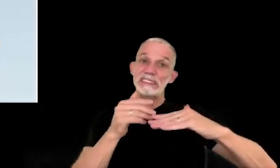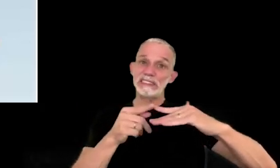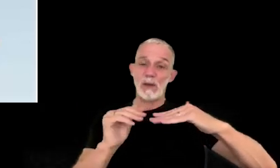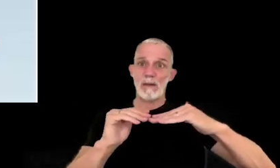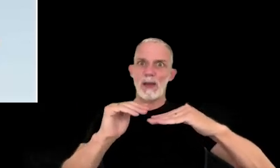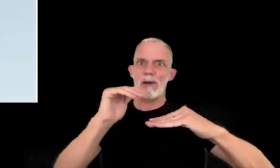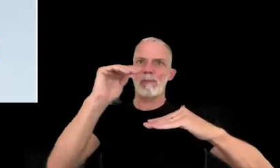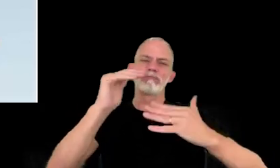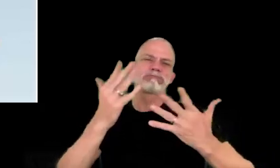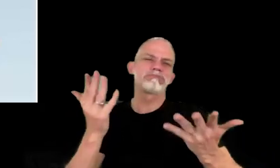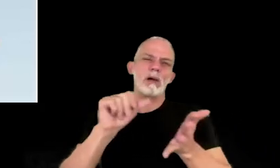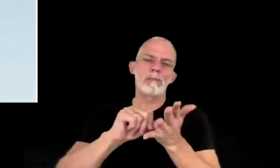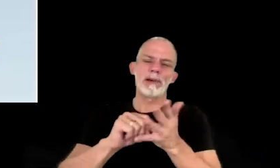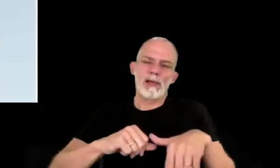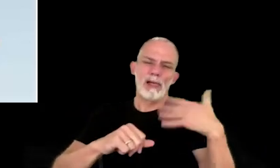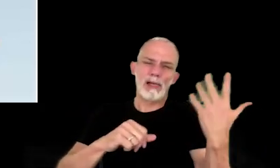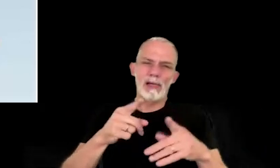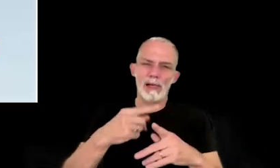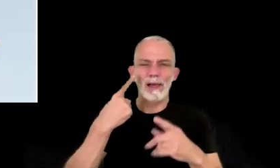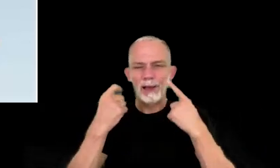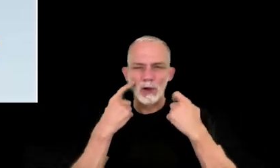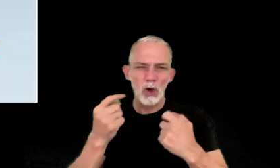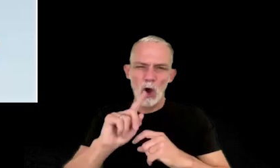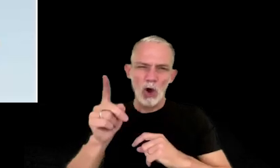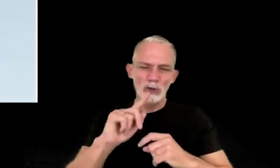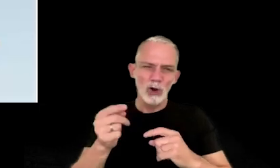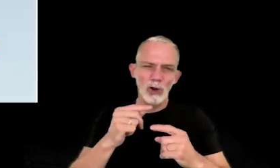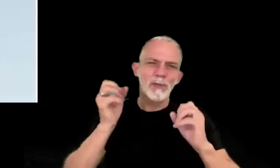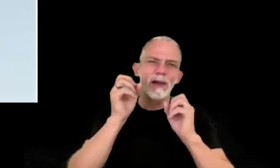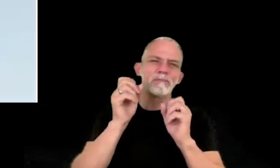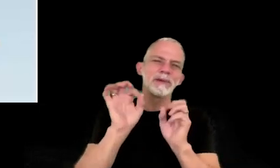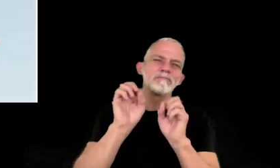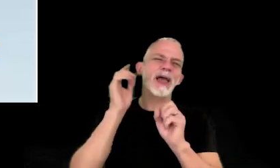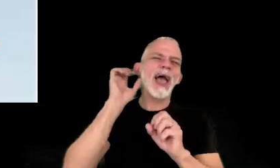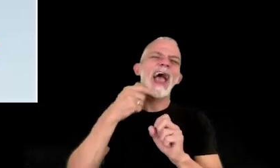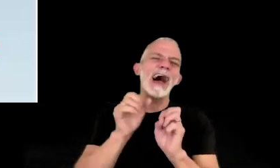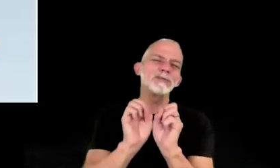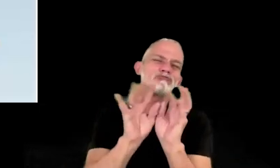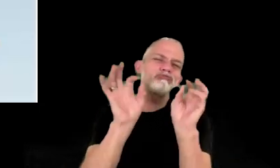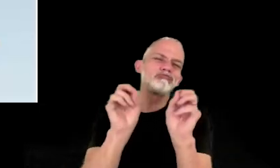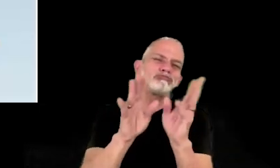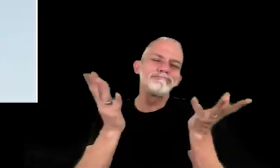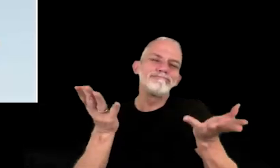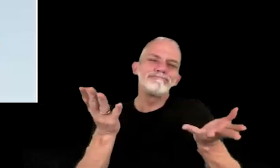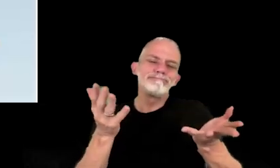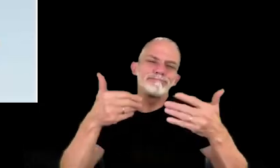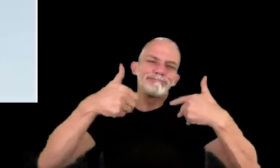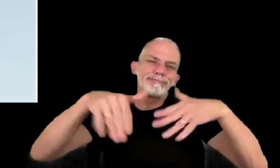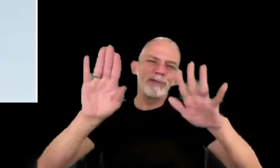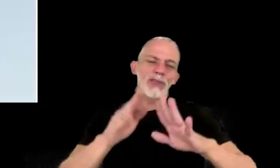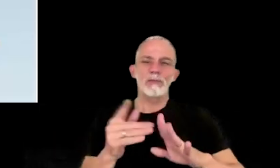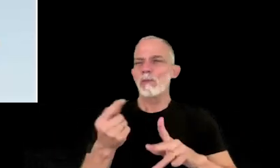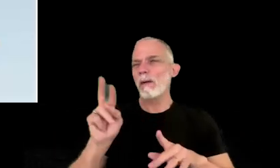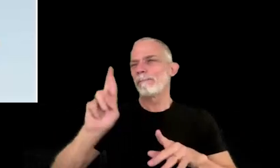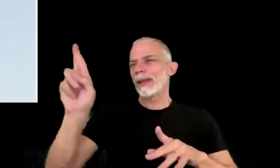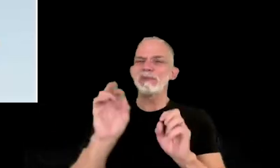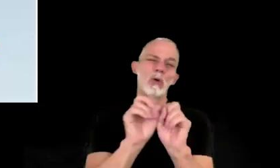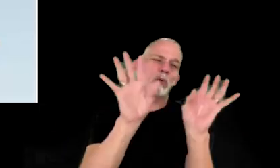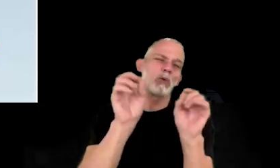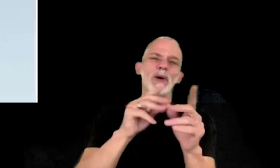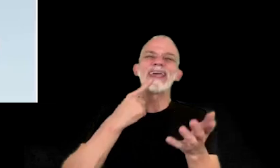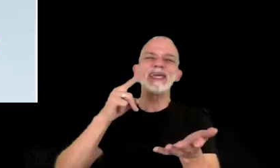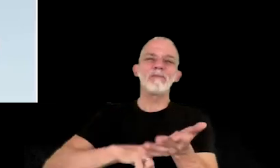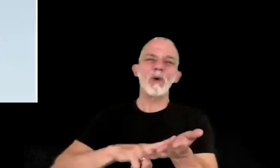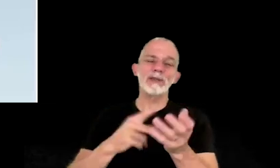no empiezan a controlar los efectos de los gases de efecto invernadero a través de un permiso de emisión, a través de un impuesto